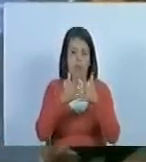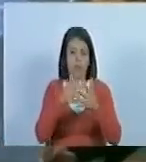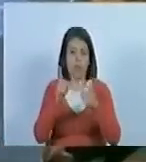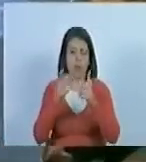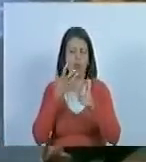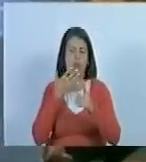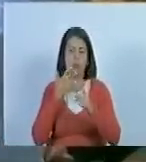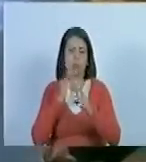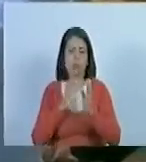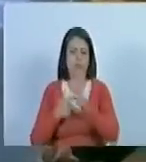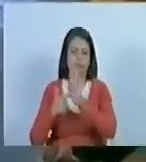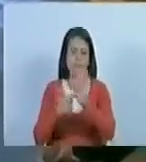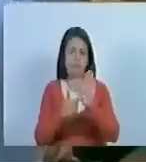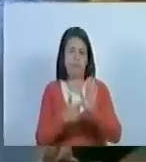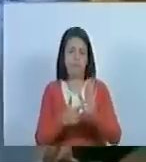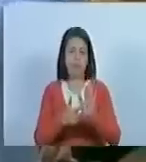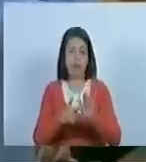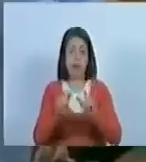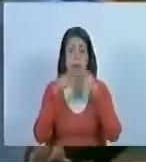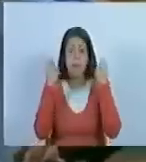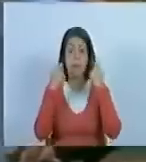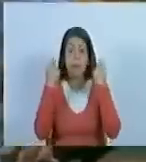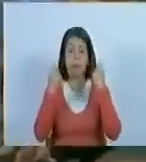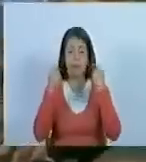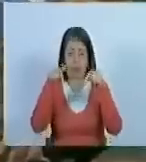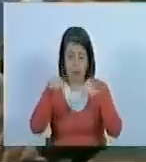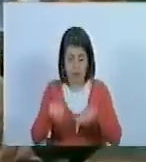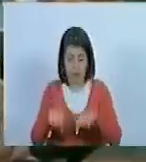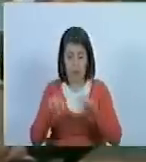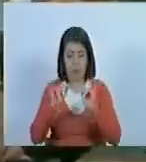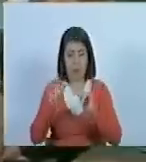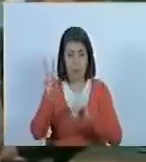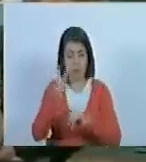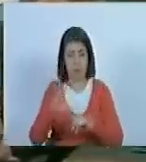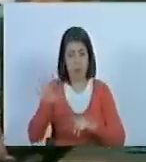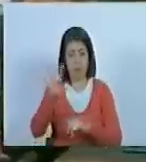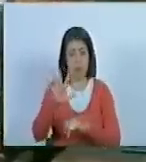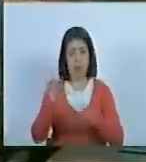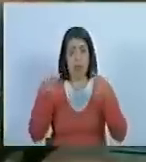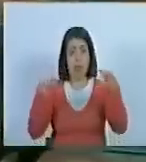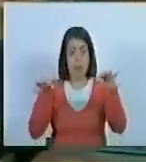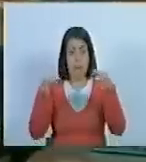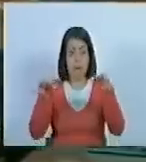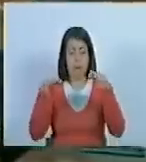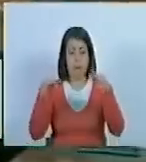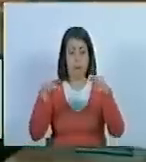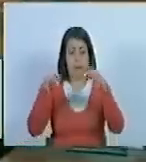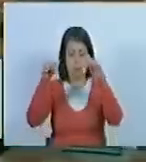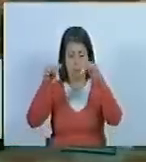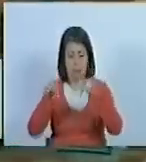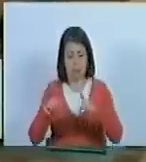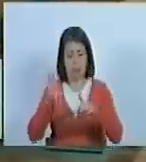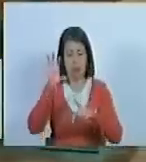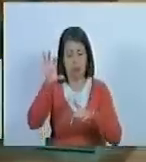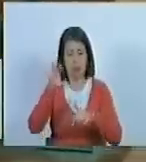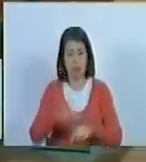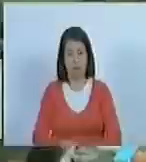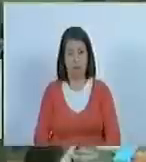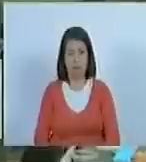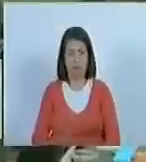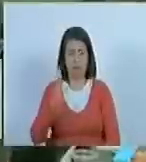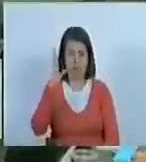algunos ejemplos. Los periódicos, por ejemplo, de este país. El papel que llegaba a este país llegaba